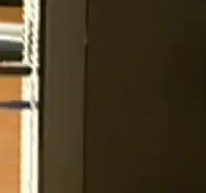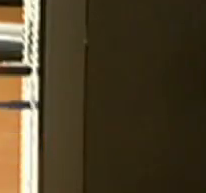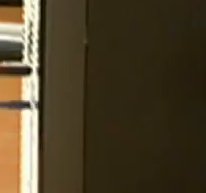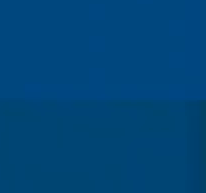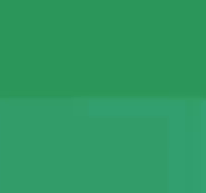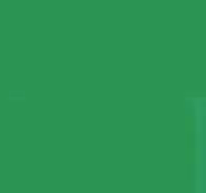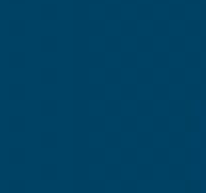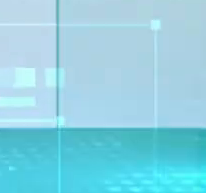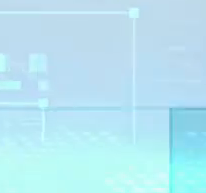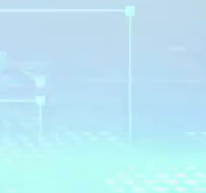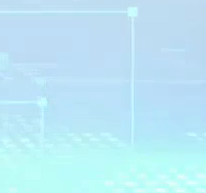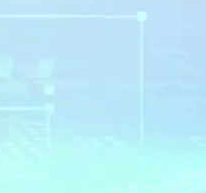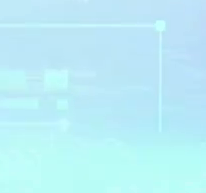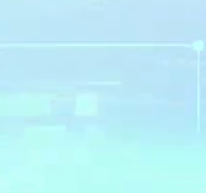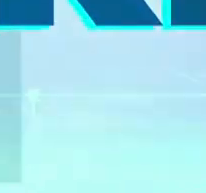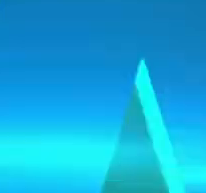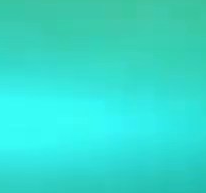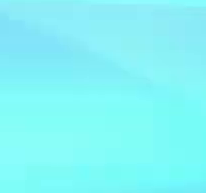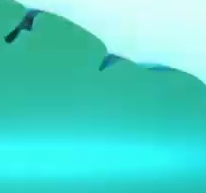Estelar.